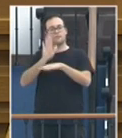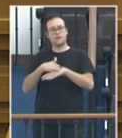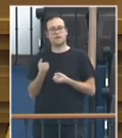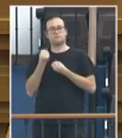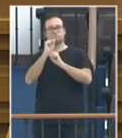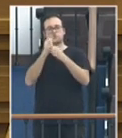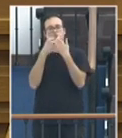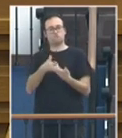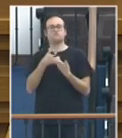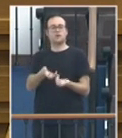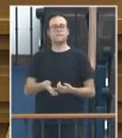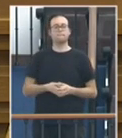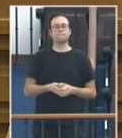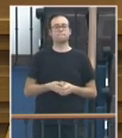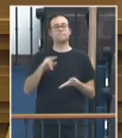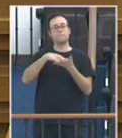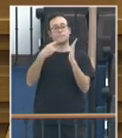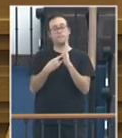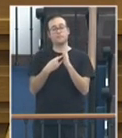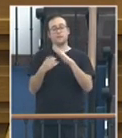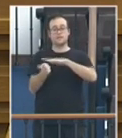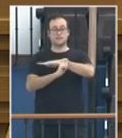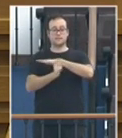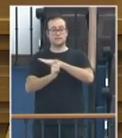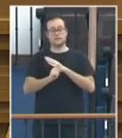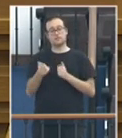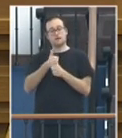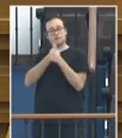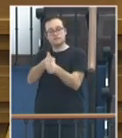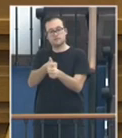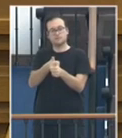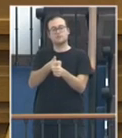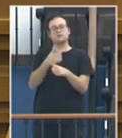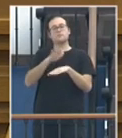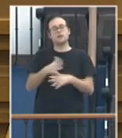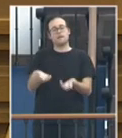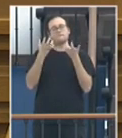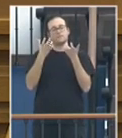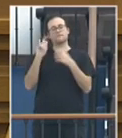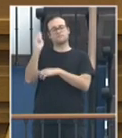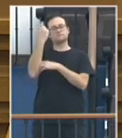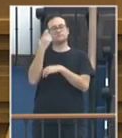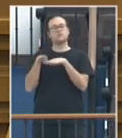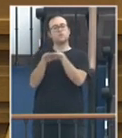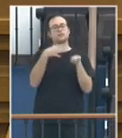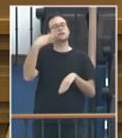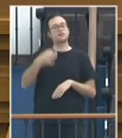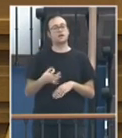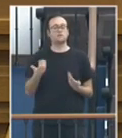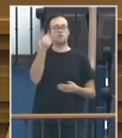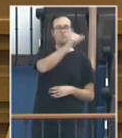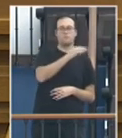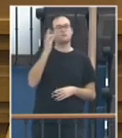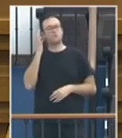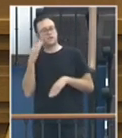mundo. Un plan que marcó la estrategia a seguir internacionalmente para lograr la igualdad real y efectiva entre las mujeres y hombres y